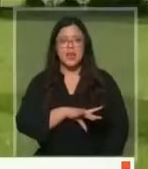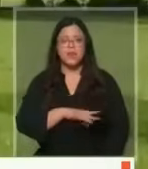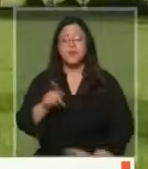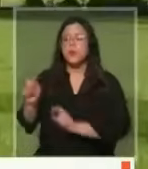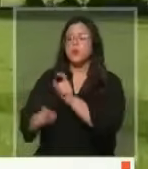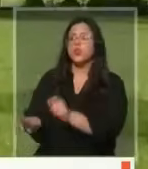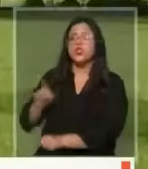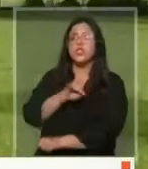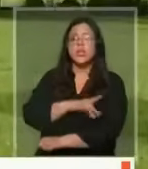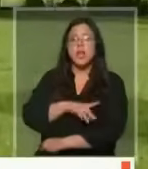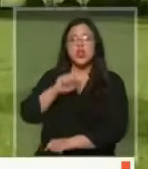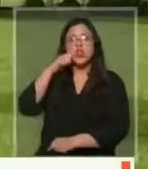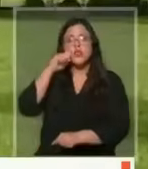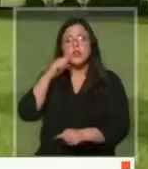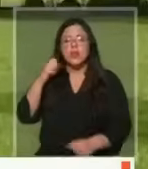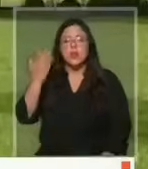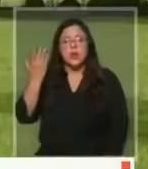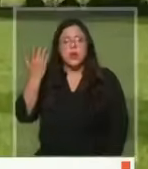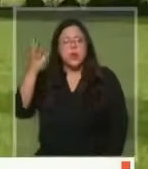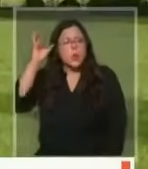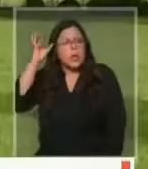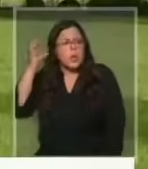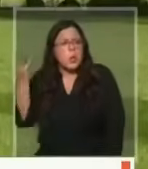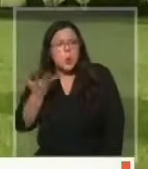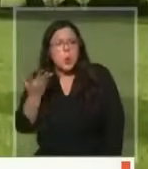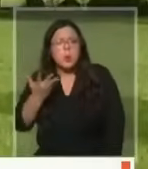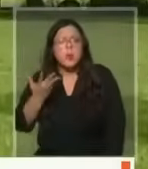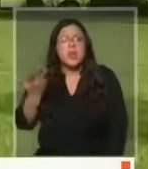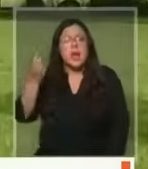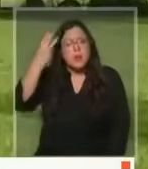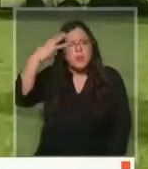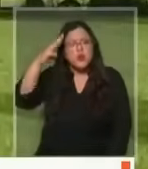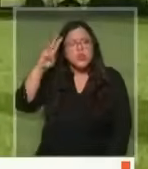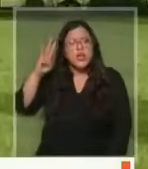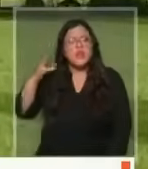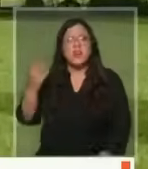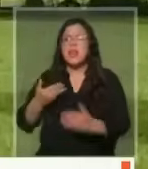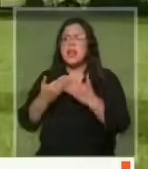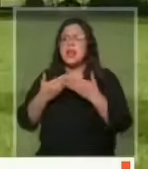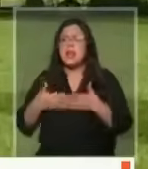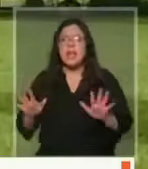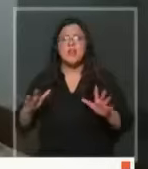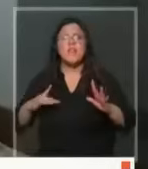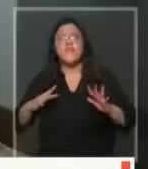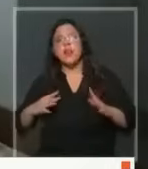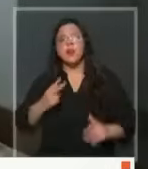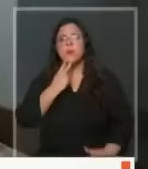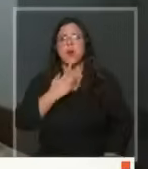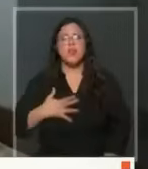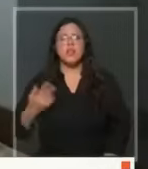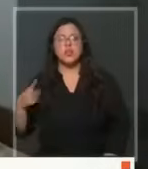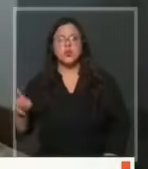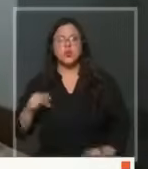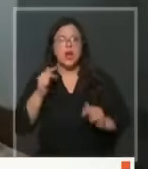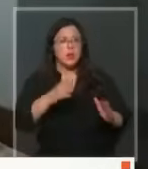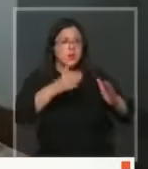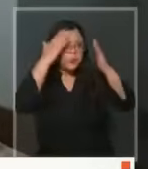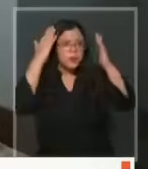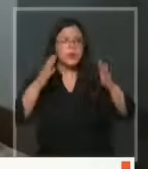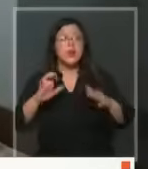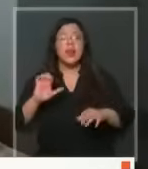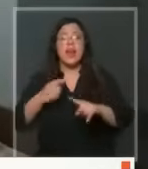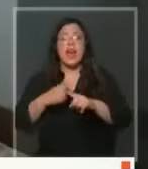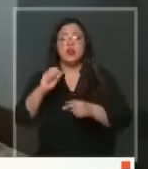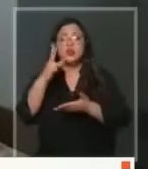chilenos resulta inexplicable que el ex subsecretario Monsalve siga caminando libre y feliz por la vida. Llama la atención que el ex